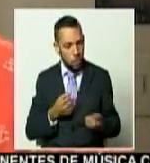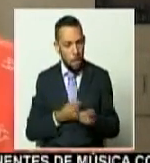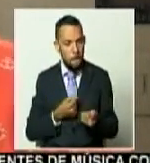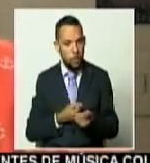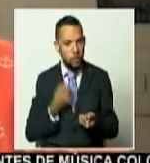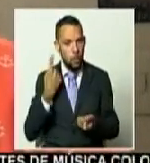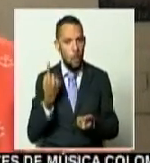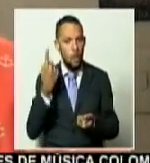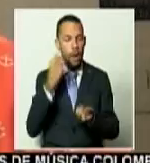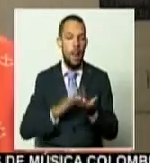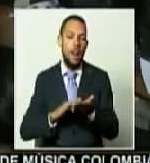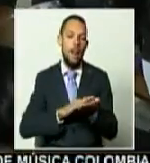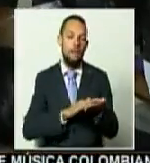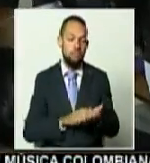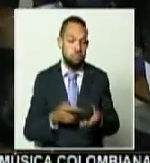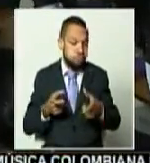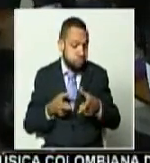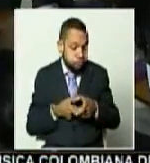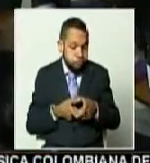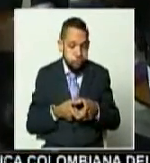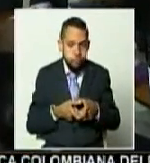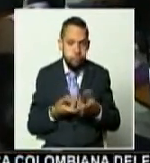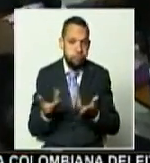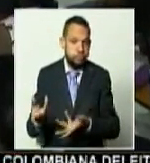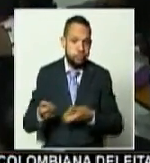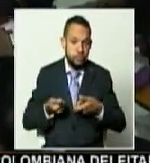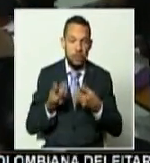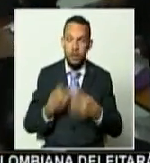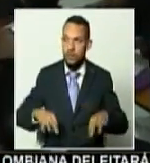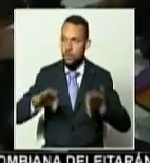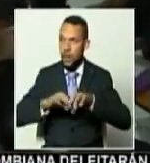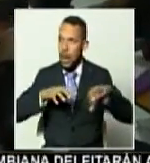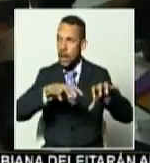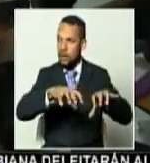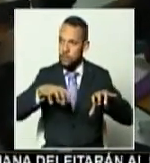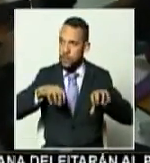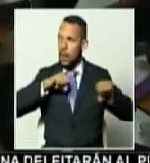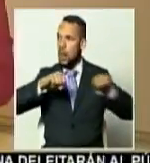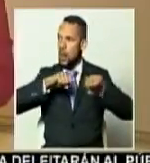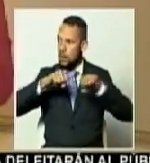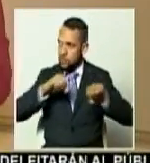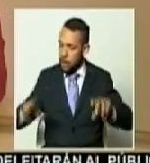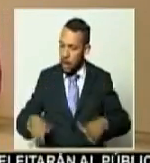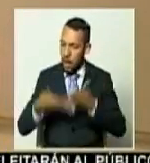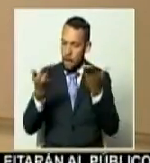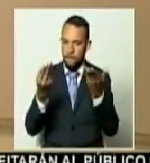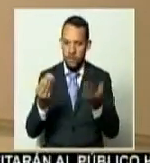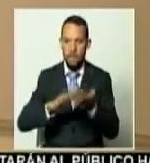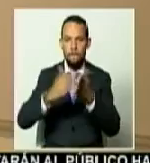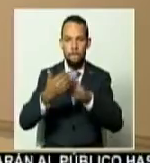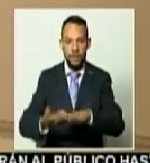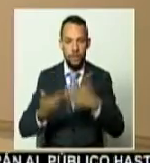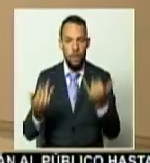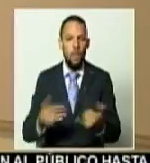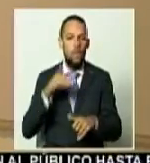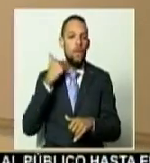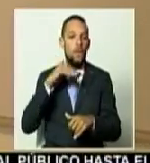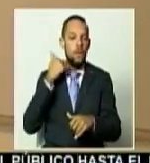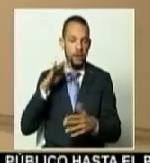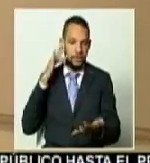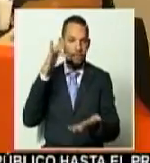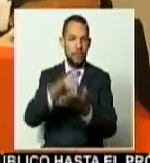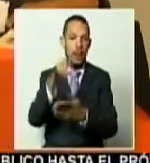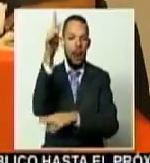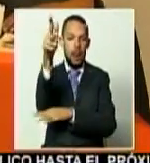estas entidades ha sido muy poca. Desde la academia se realizan eventos para aportarle a la paz. En Armenia hoy se desarrolló la